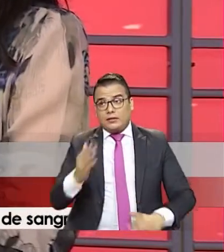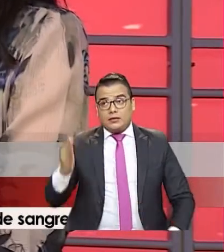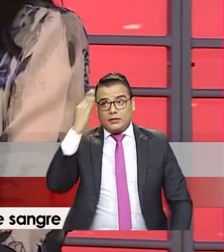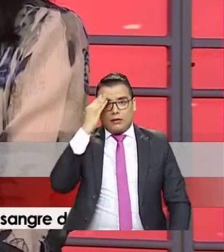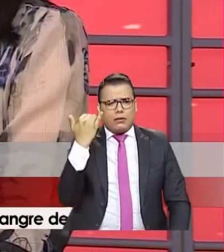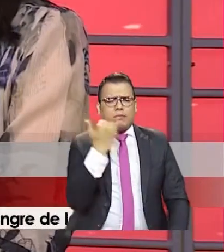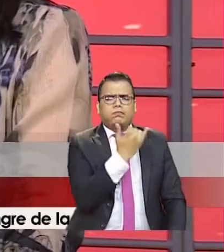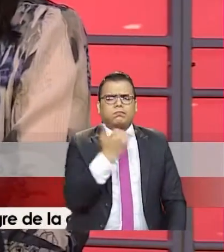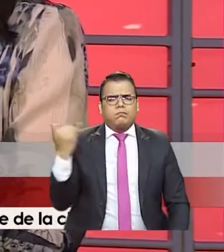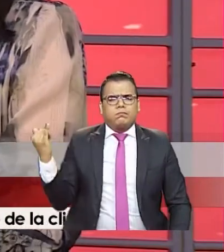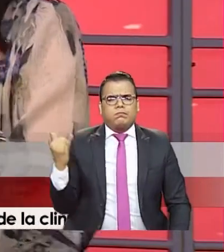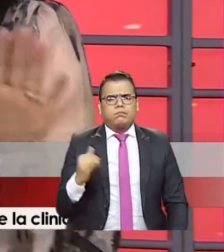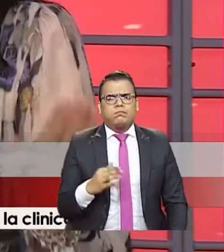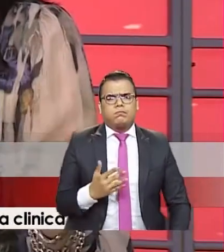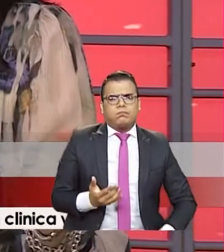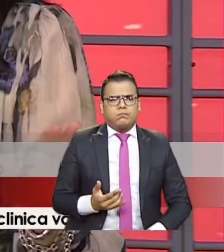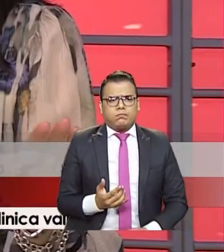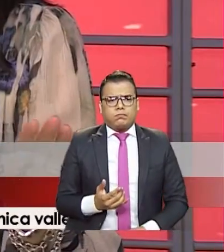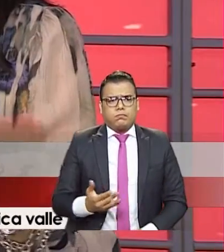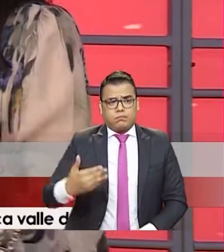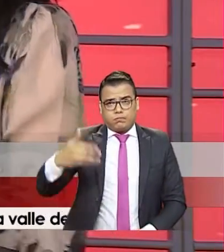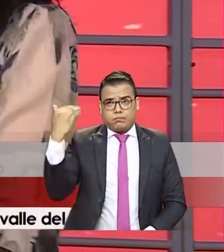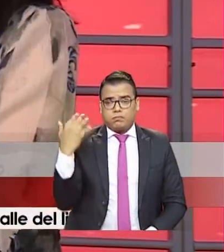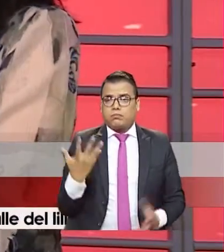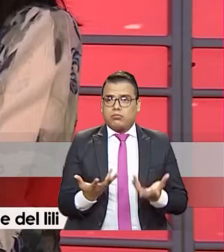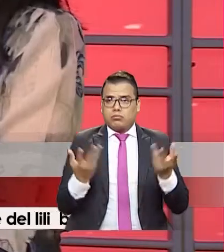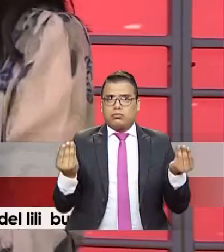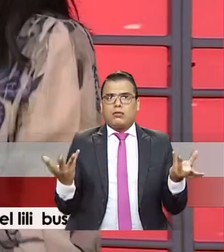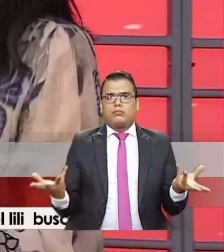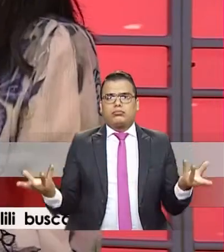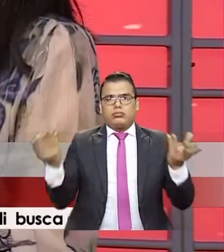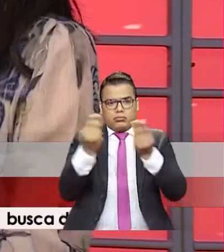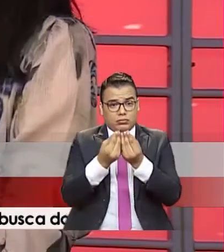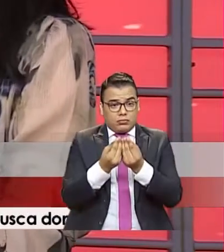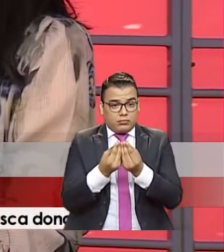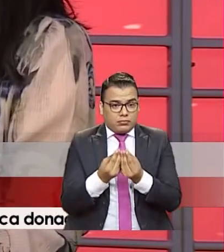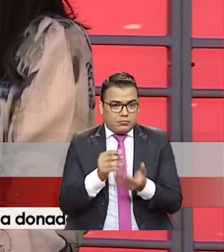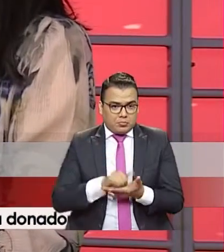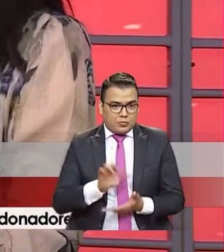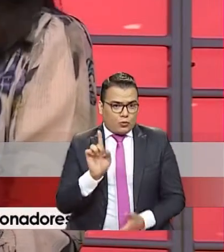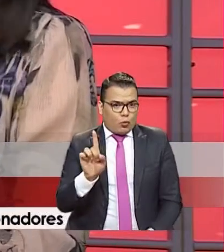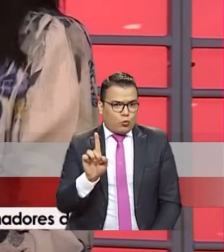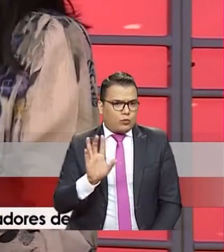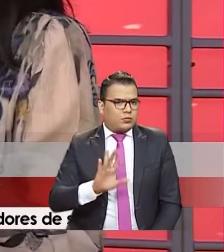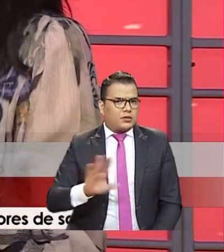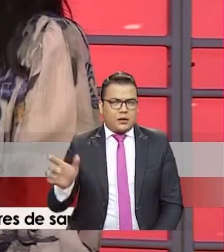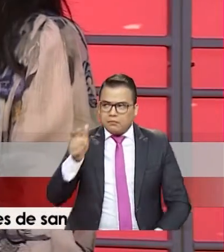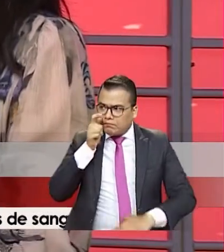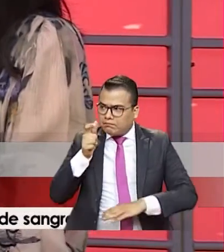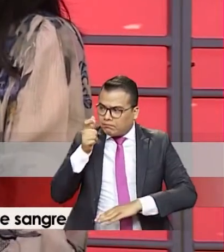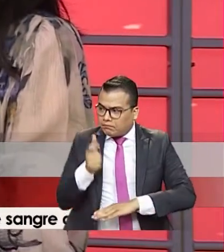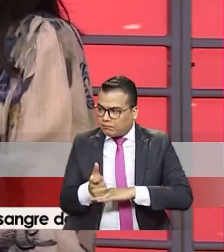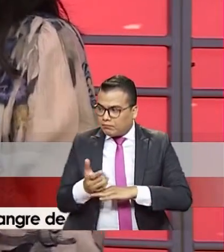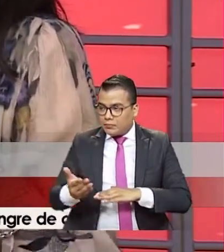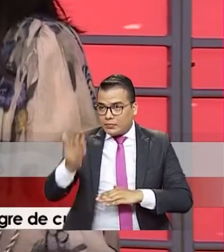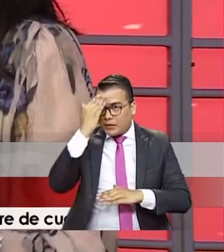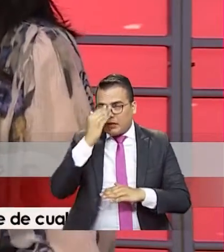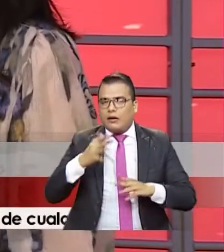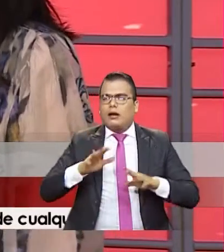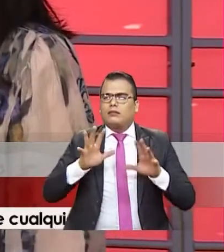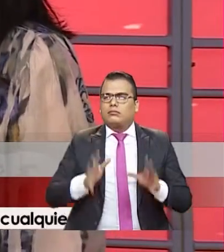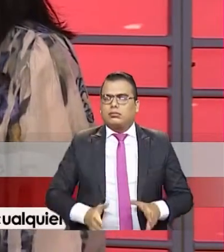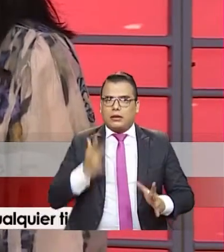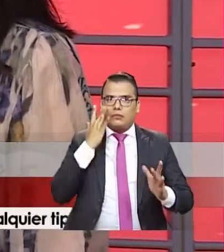entonces en lo que antes eran dos sectores hoy en día realmente es un sector y eso genera la certidumbre jurídica